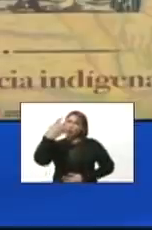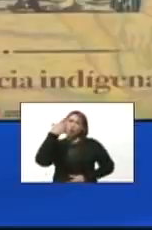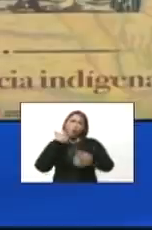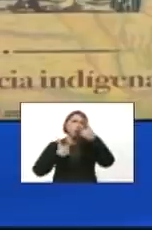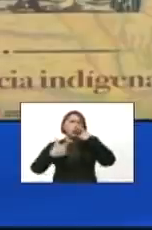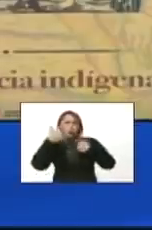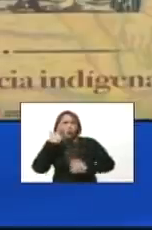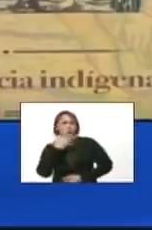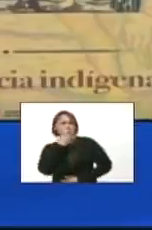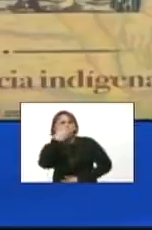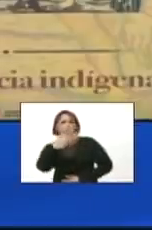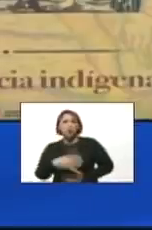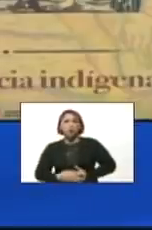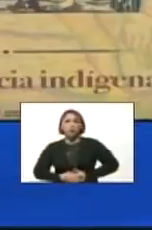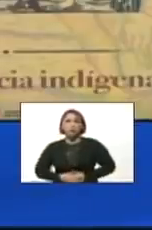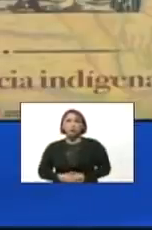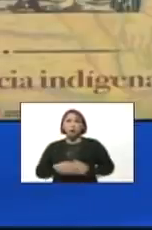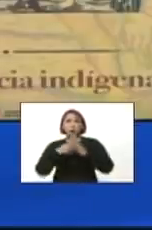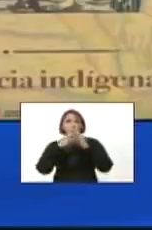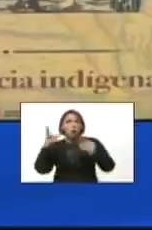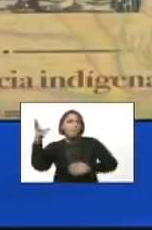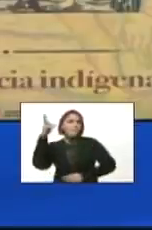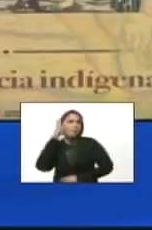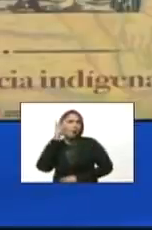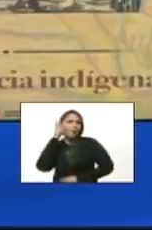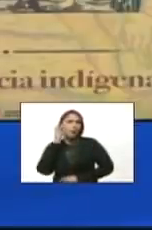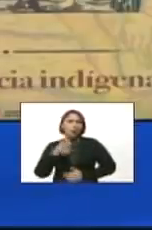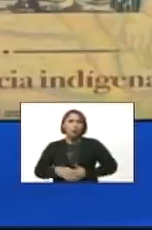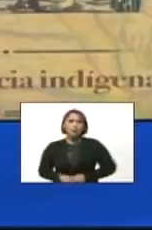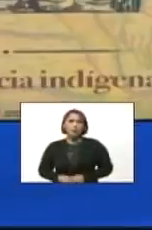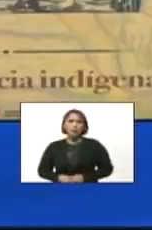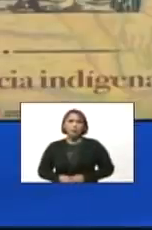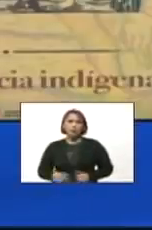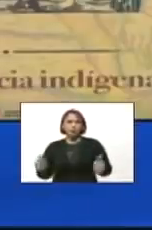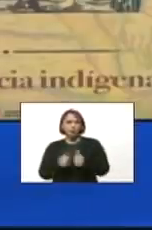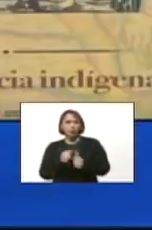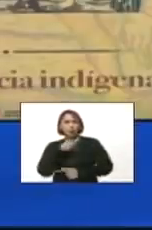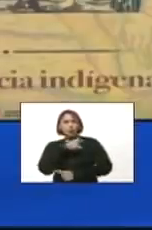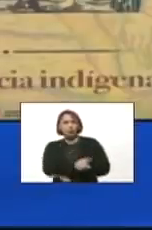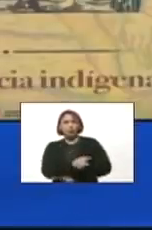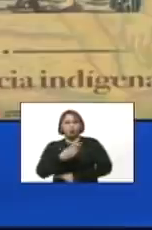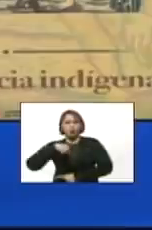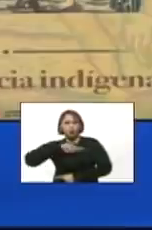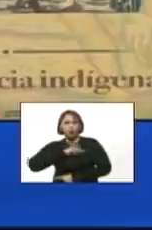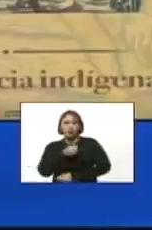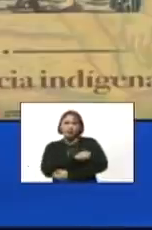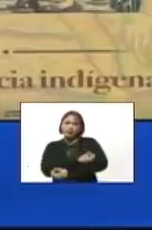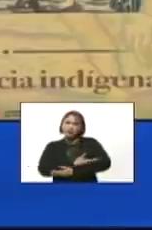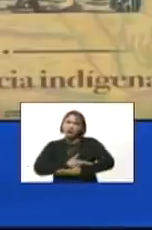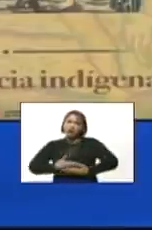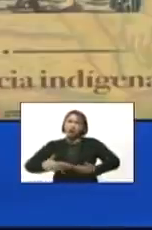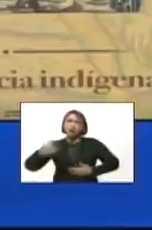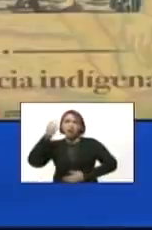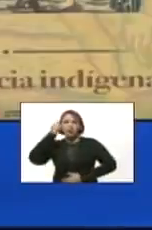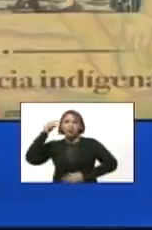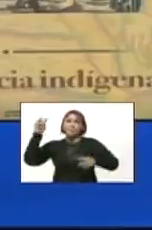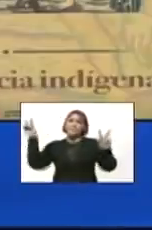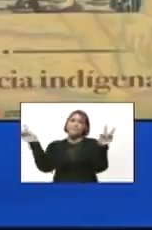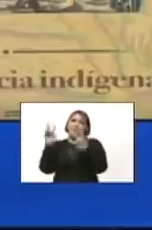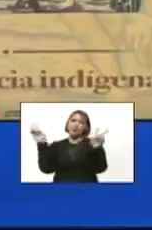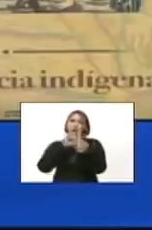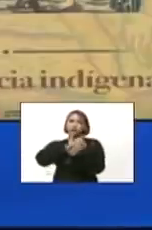¡Llora fuerte, que todos te oigan, pues contigo irá nuestra sangre al día de la